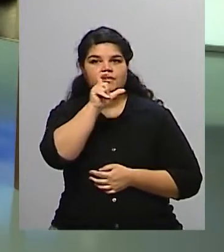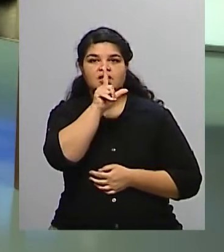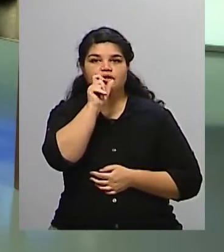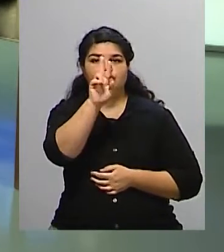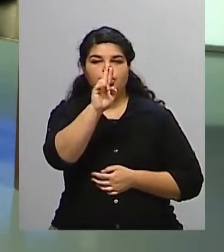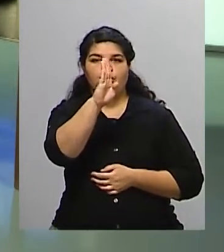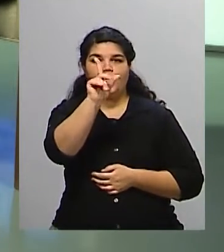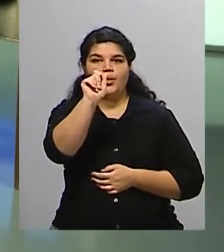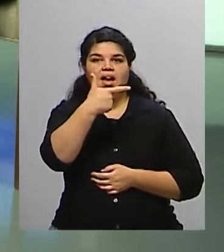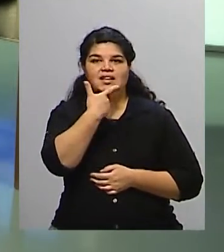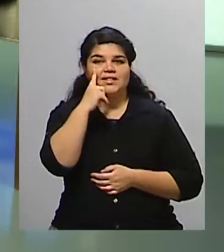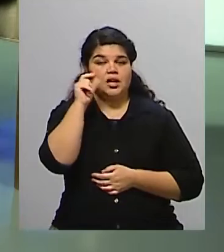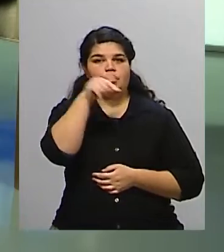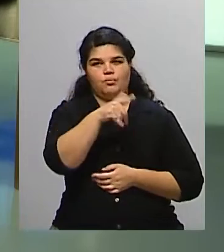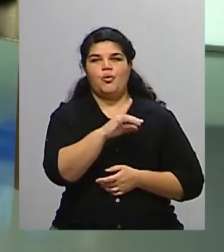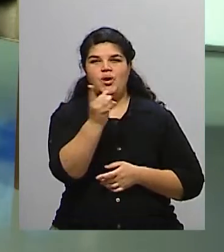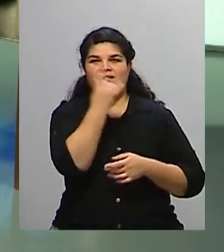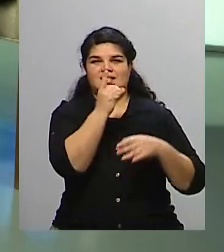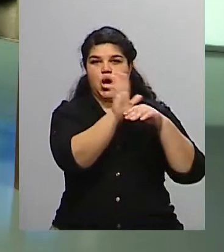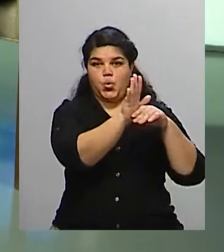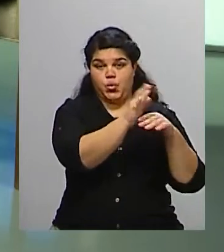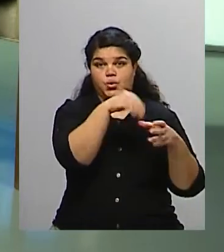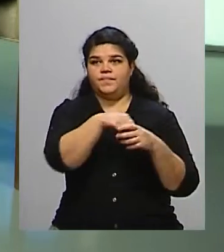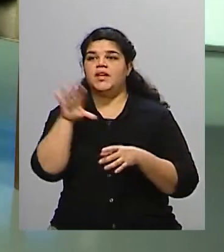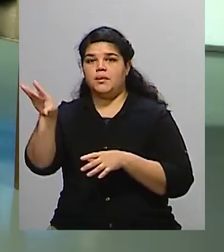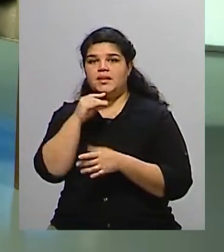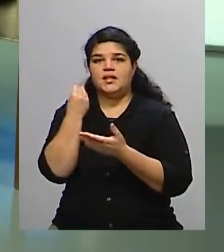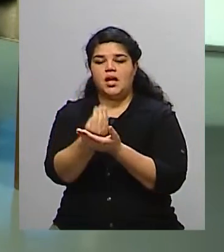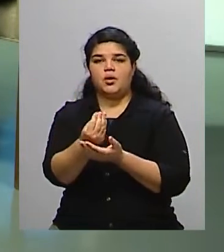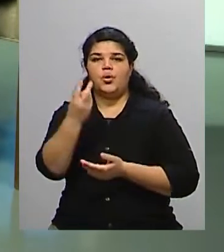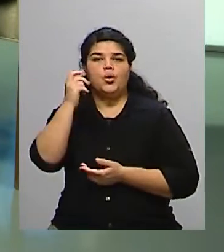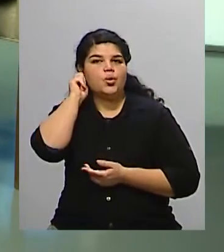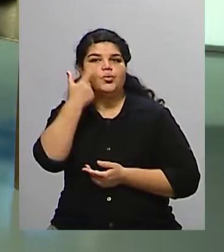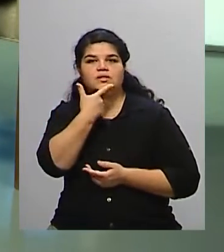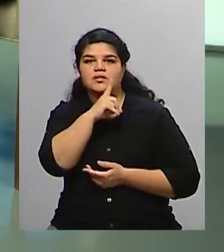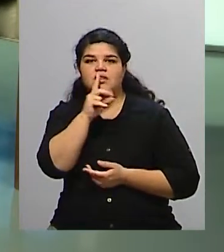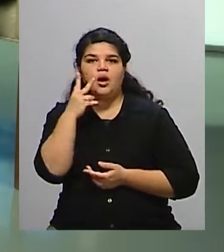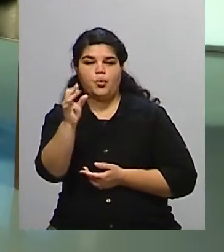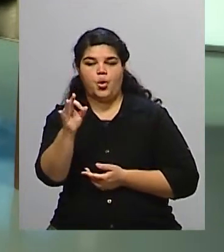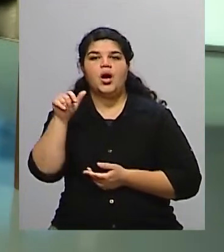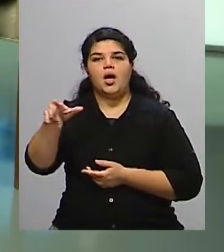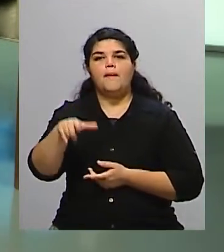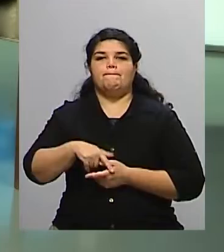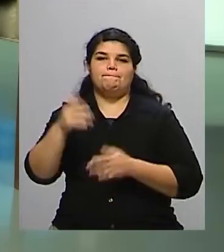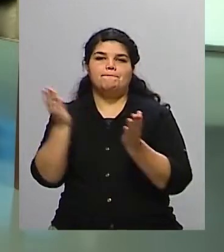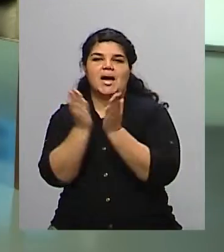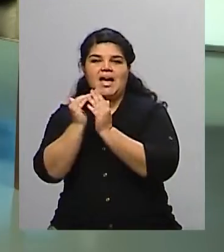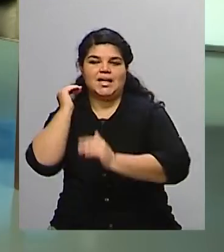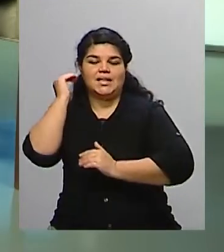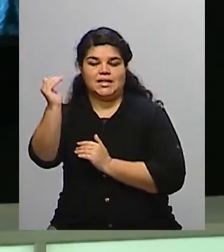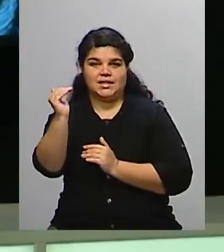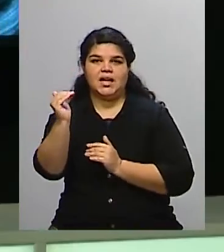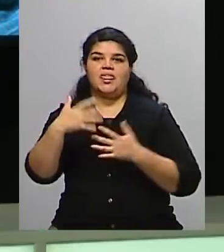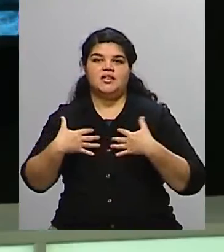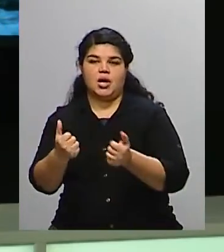Sector Público aquí en la Universidad Nacional de Cuyo. Y nuestro invitado es Gustavo Muñoz Catón, magíster en Economía de la Salud y del Medicamento por la Universidad